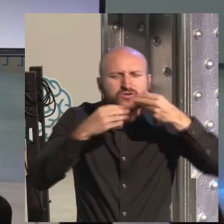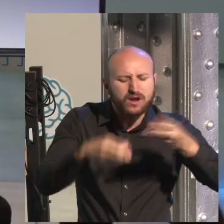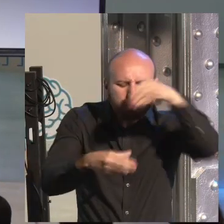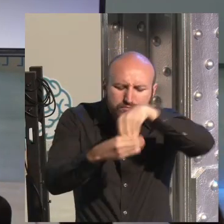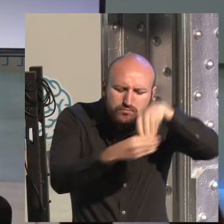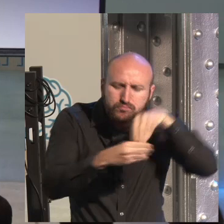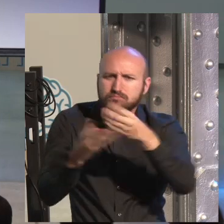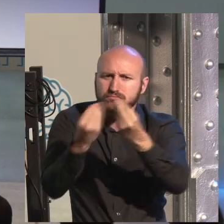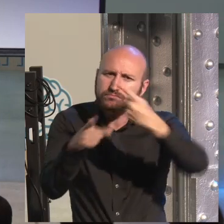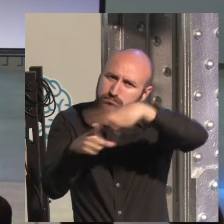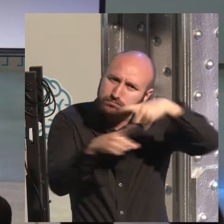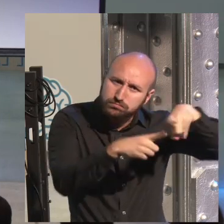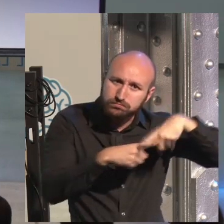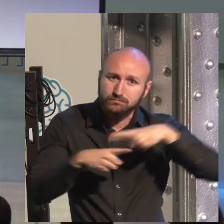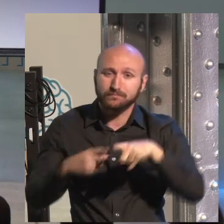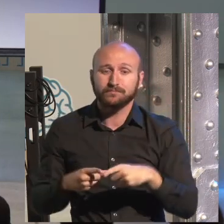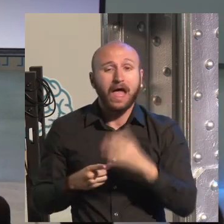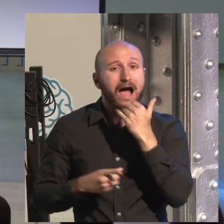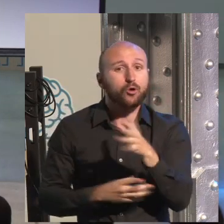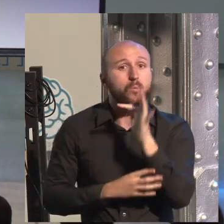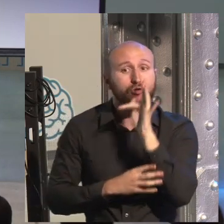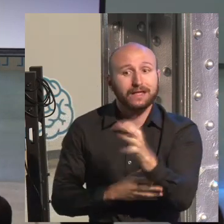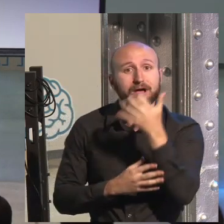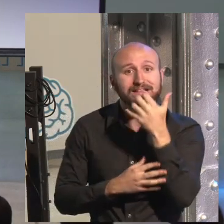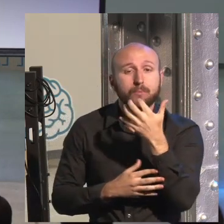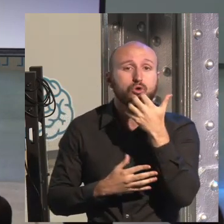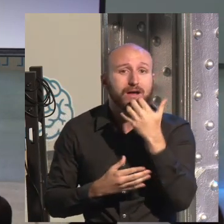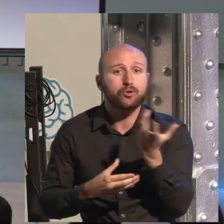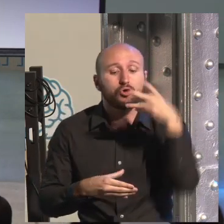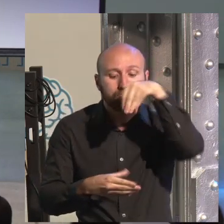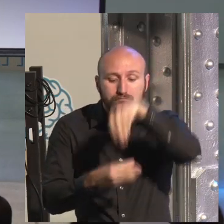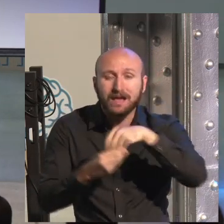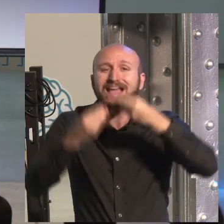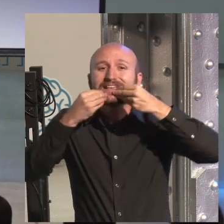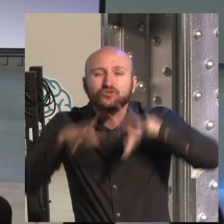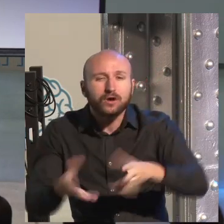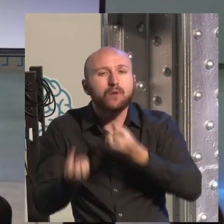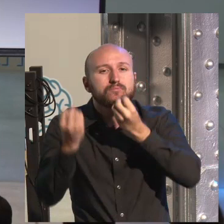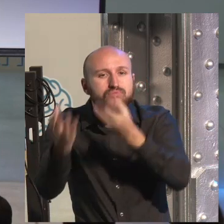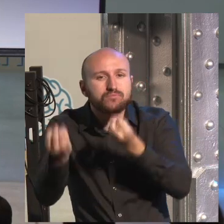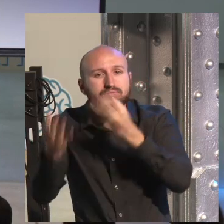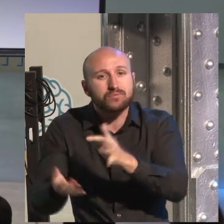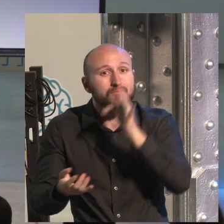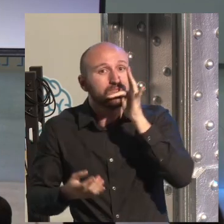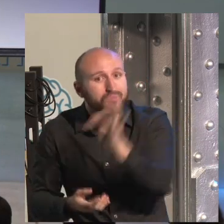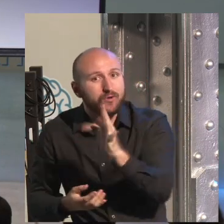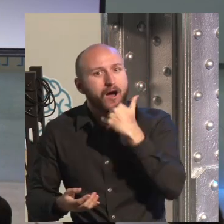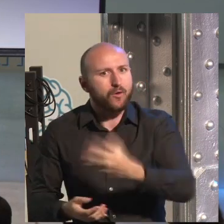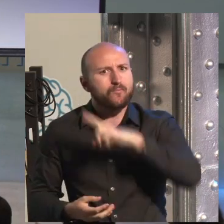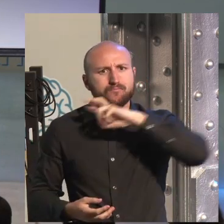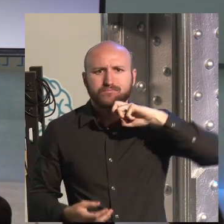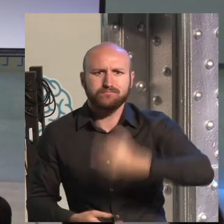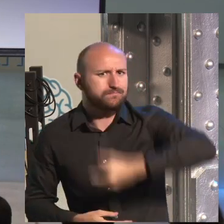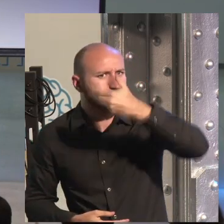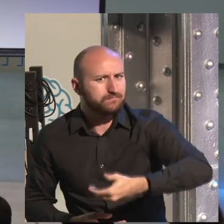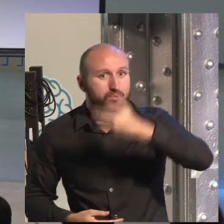cerebro. La buena noticia es que si el que tiene una buena historia que contar tiene una mina de oro, porque no hay nada que un